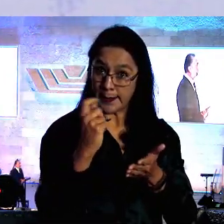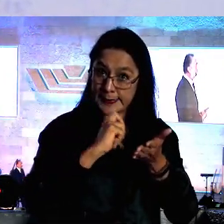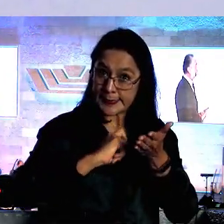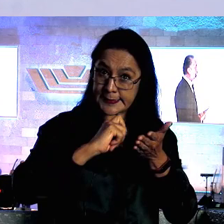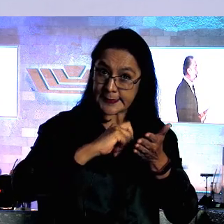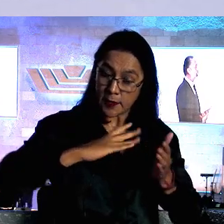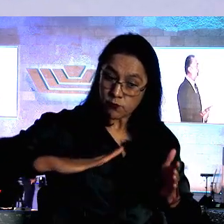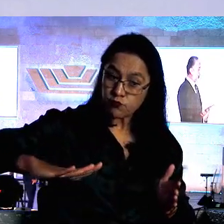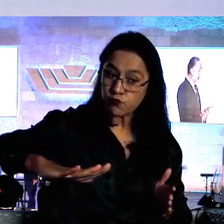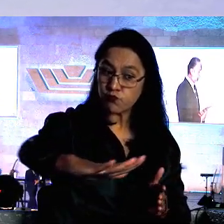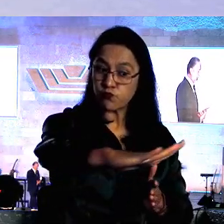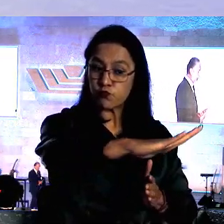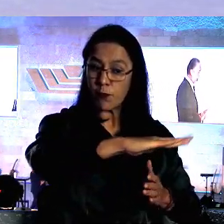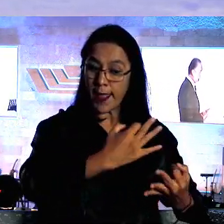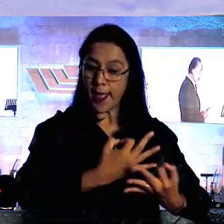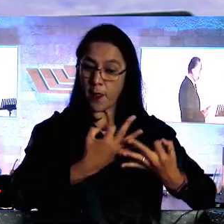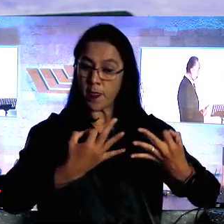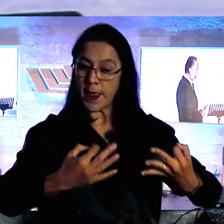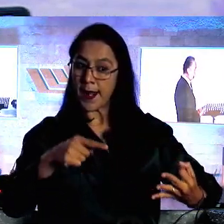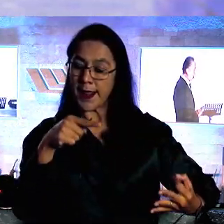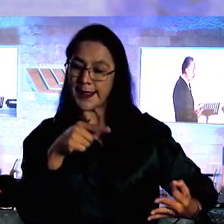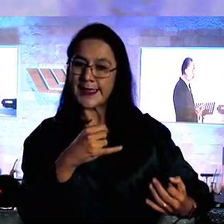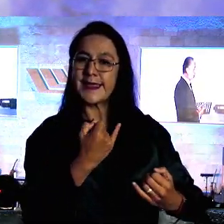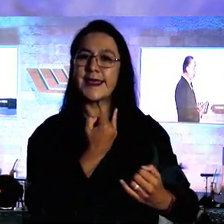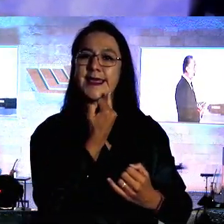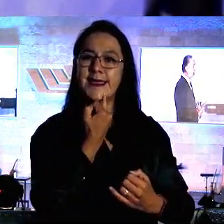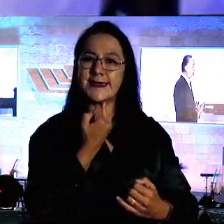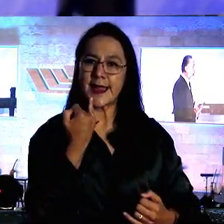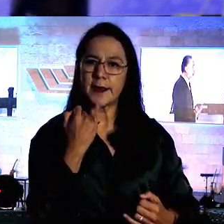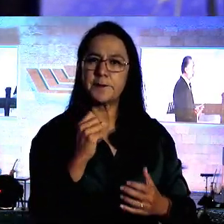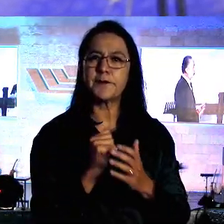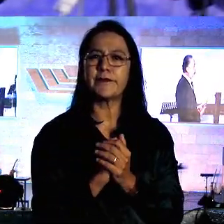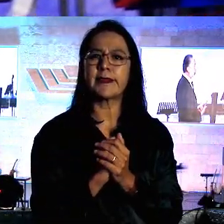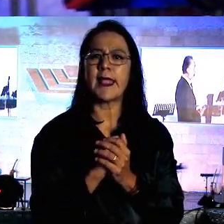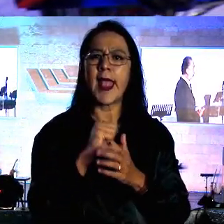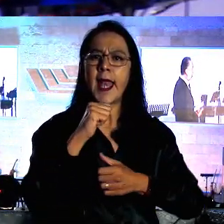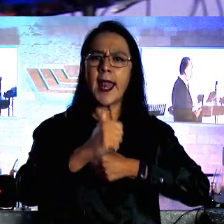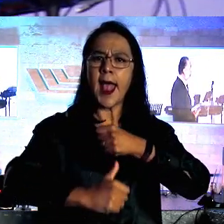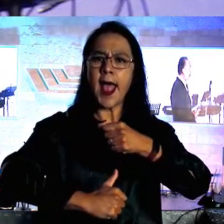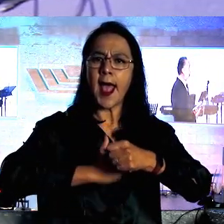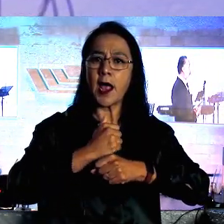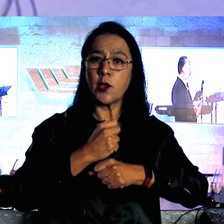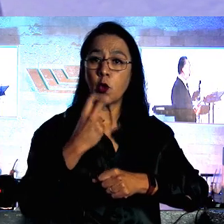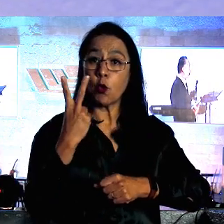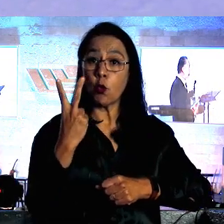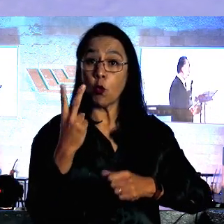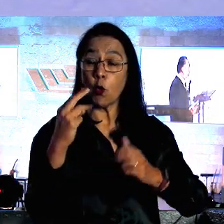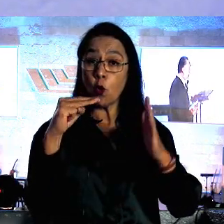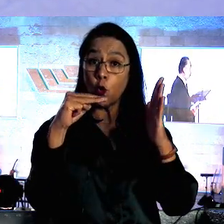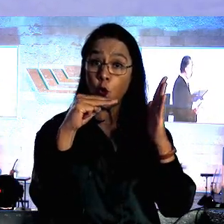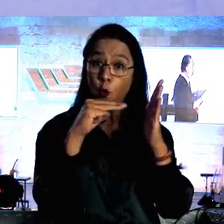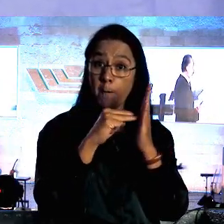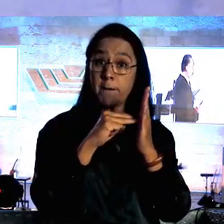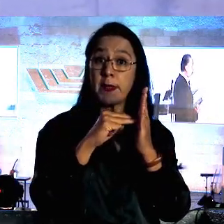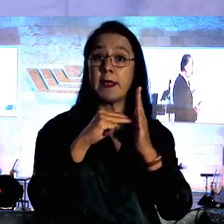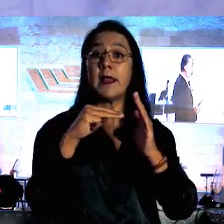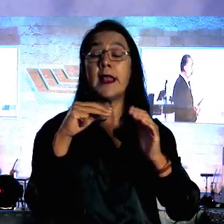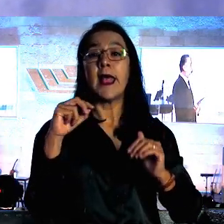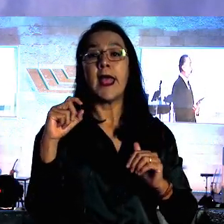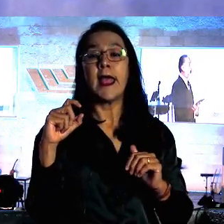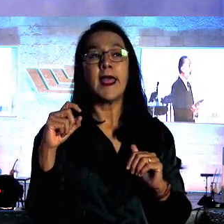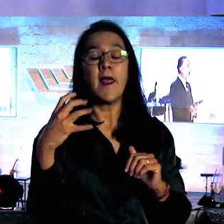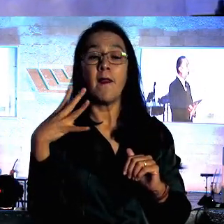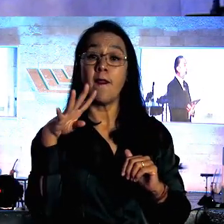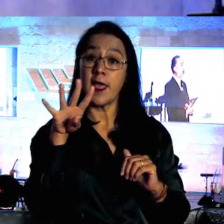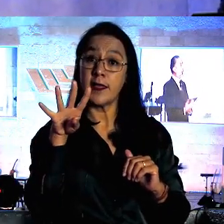en la tierra de Israel. Y en el año 2019, tenían quizás el nivel más bajo en la